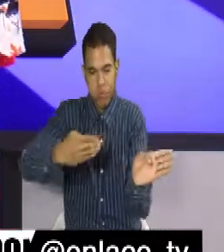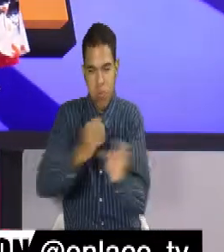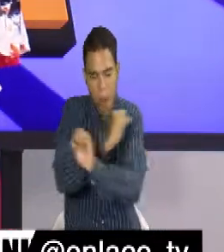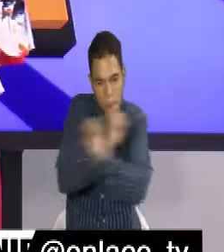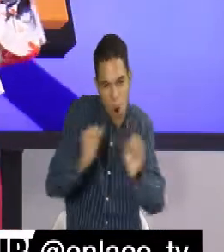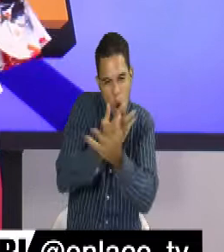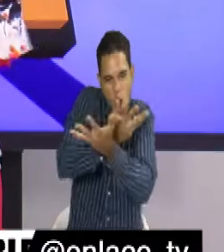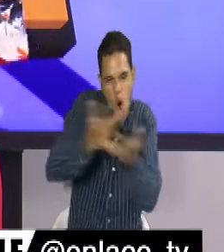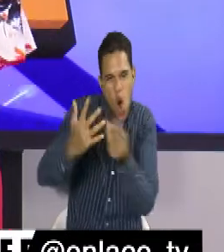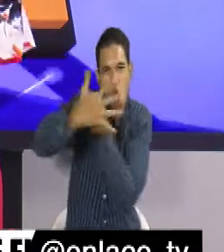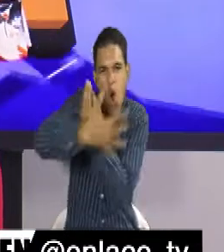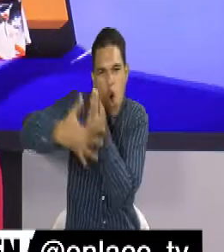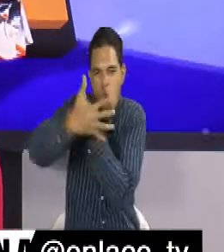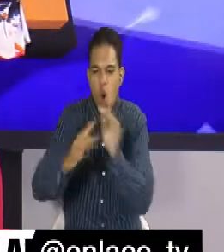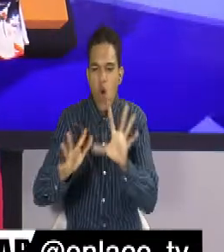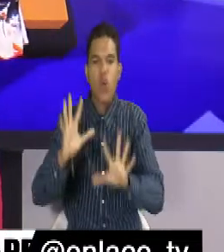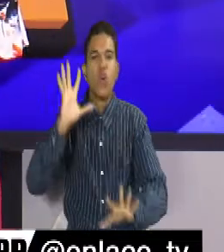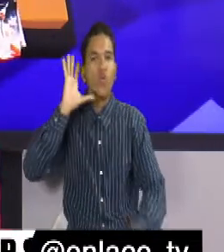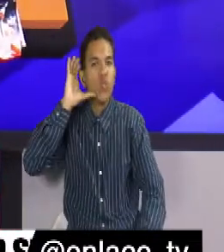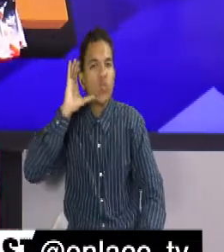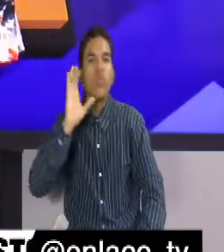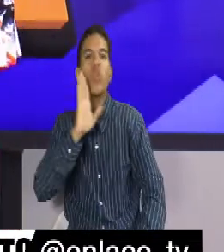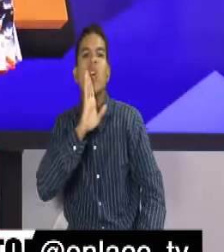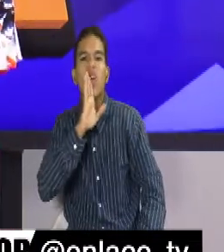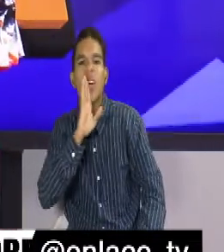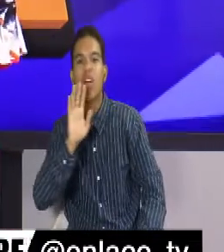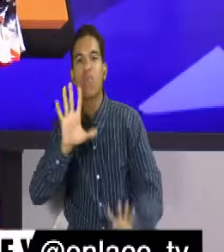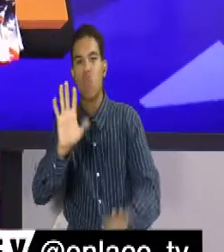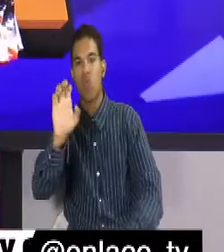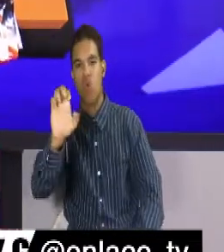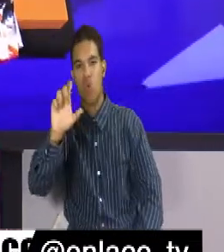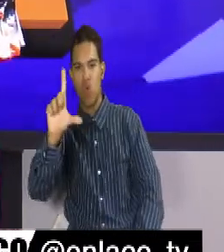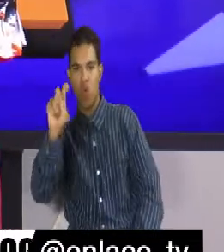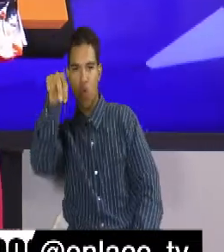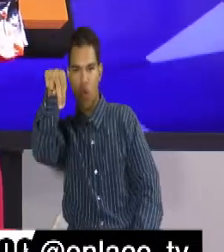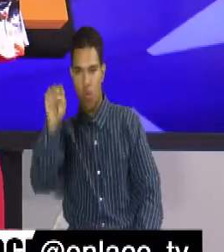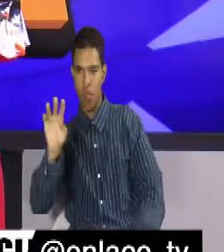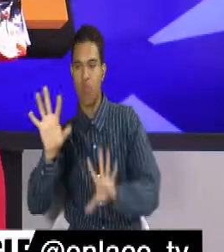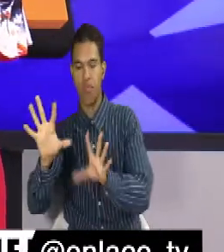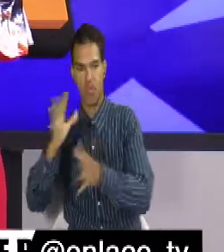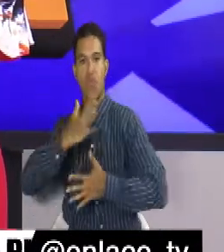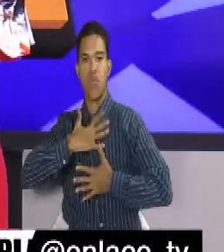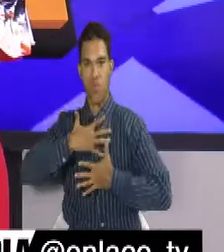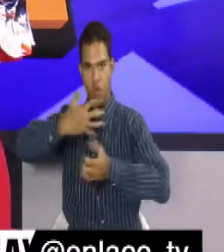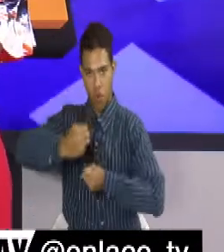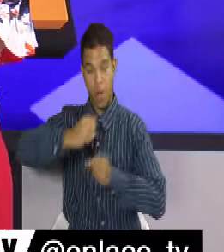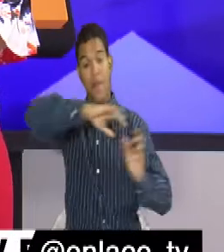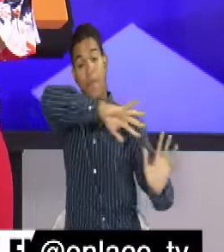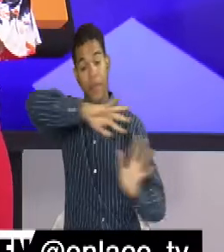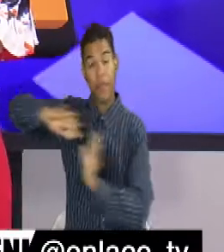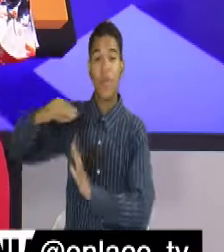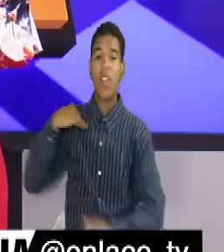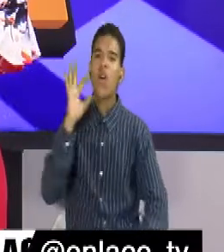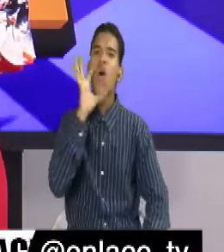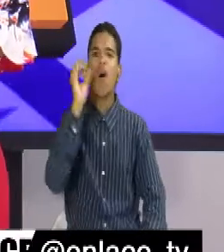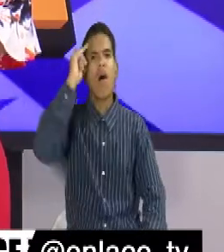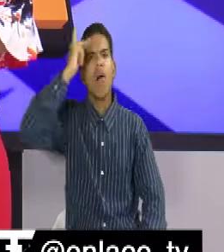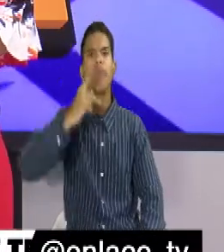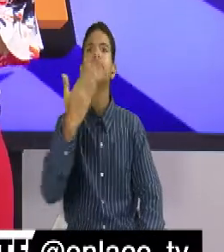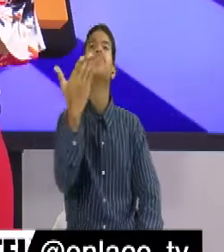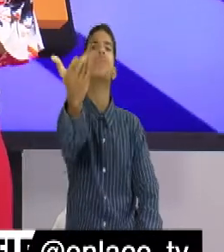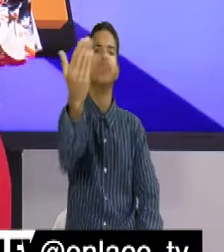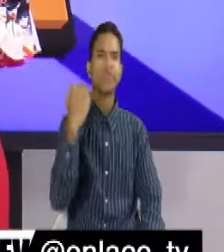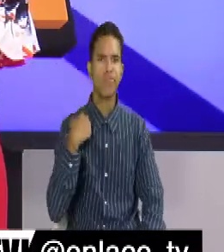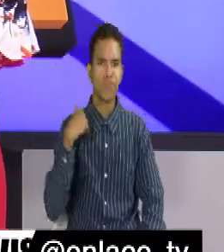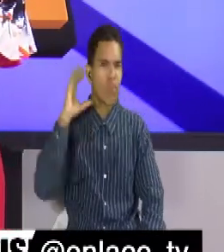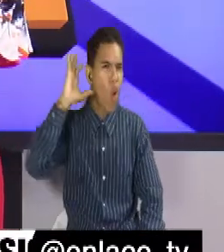fueron hallados al interior de una botella plástica. En otras noticias también les estaremos contando sobre la historia de un hombre habitante del barrio El Danubio